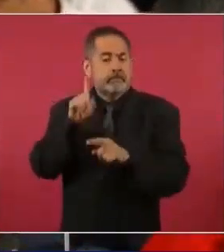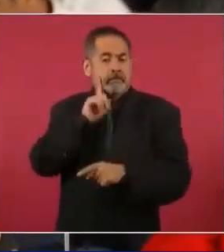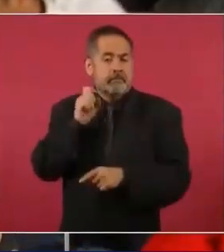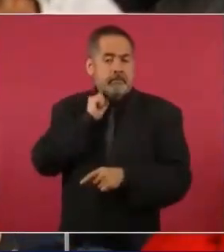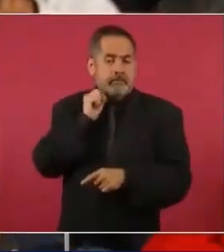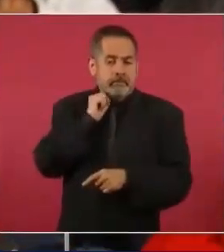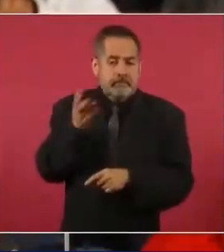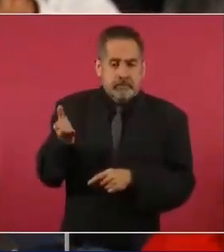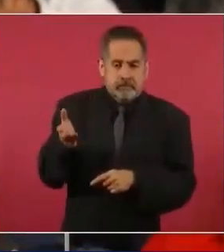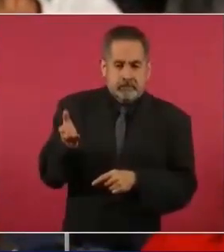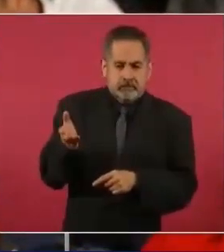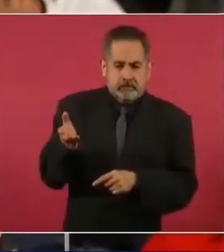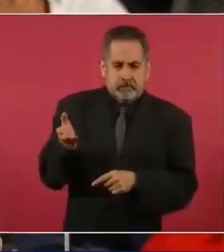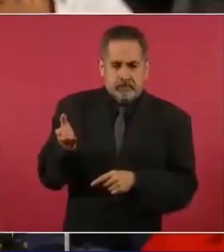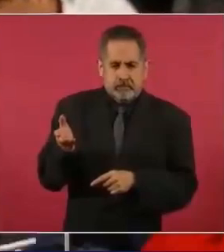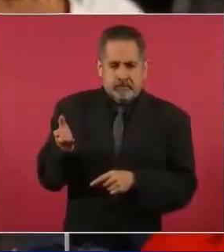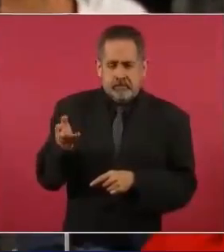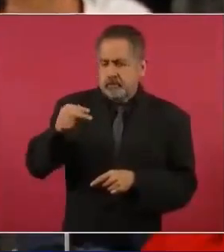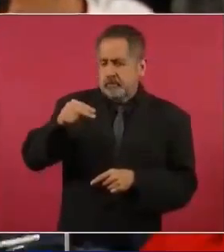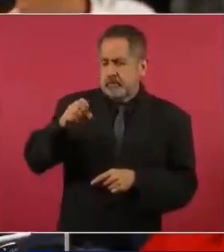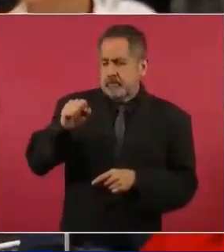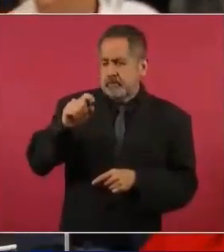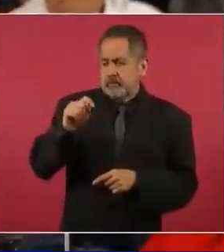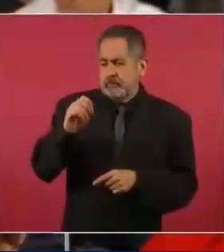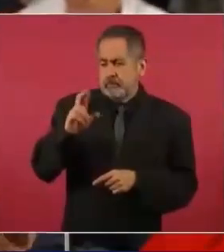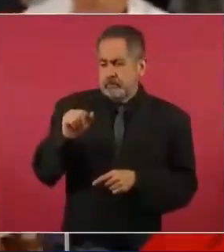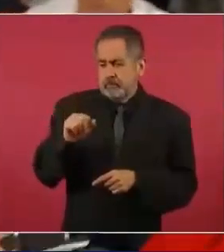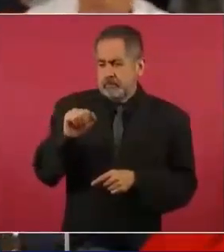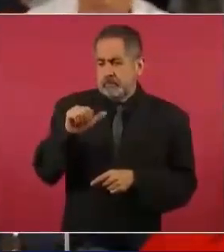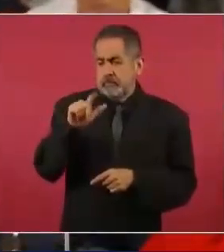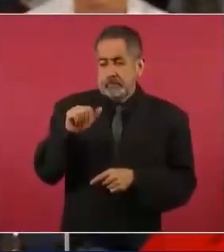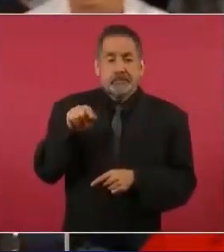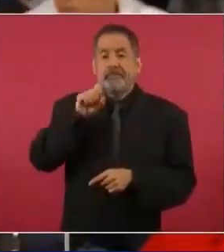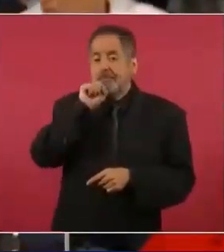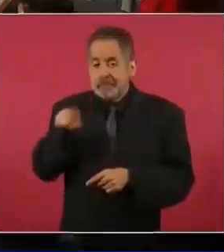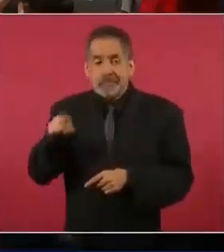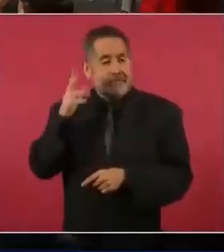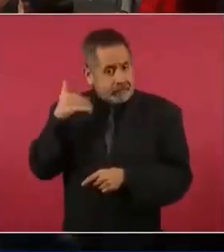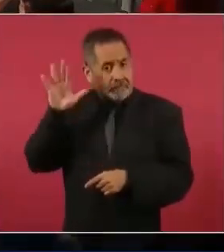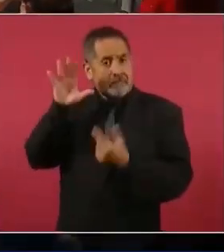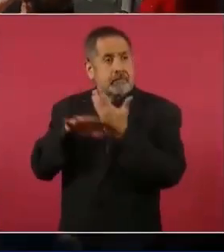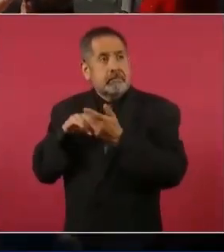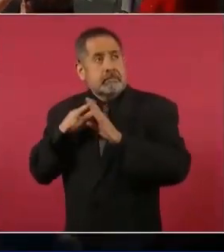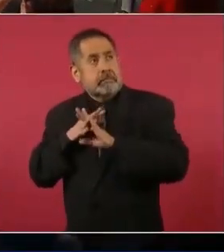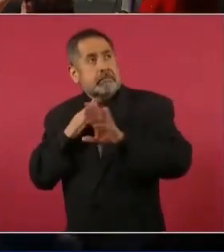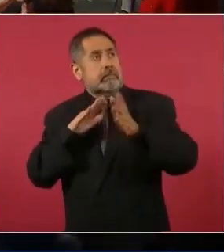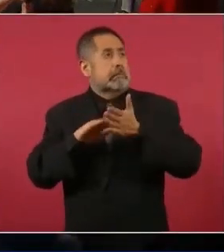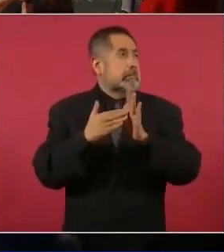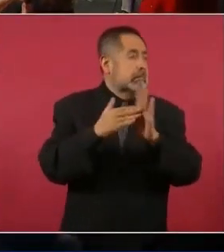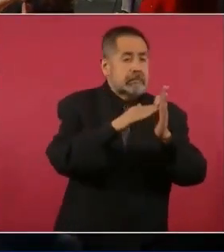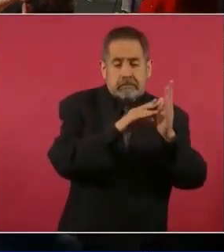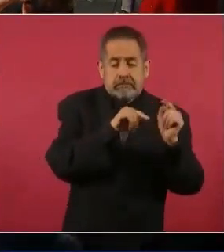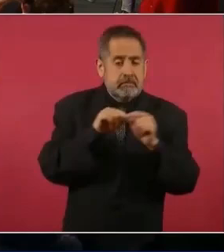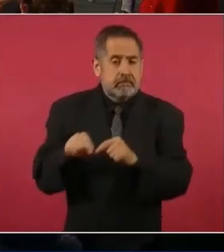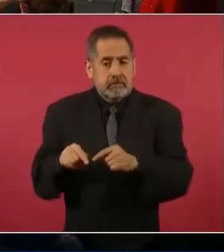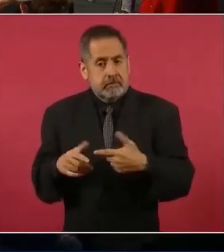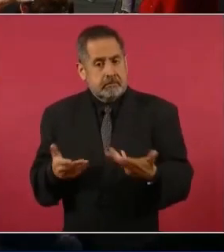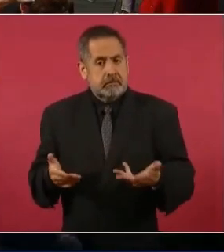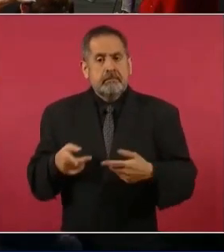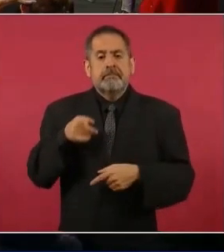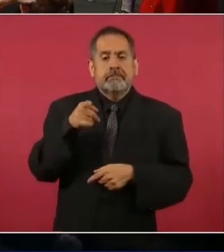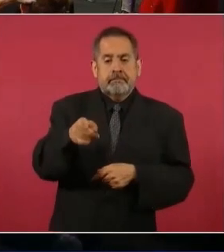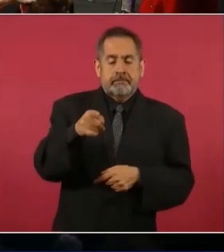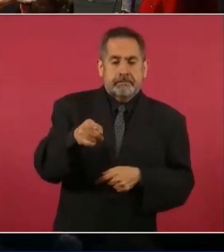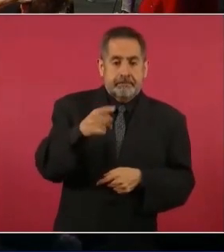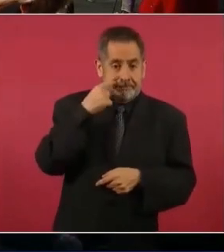senadora, presidente, Nestora Salgado, que ella fue migrante, y que por cierto le quiero comentar